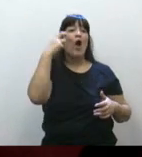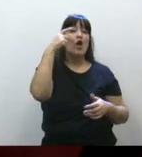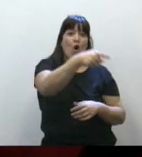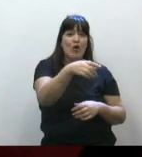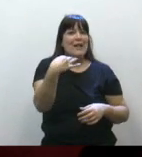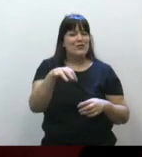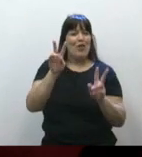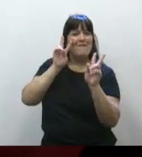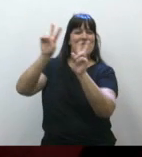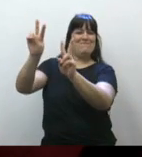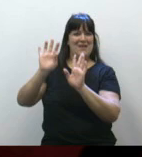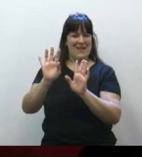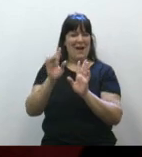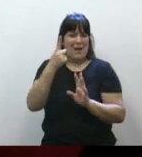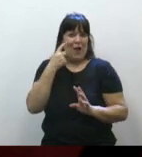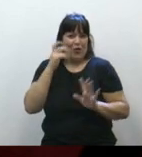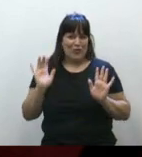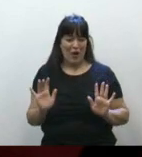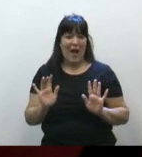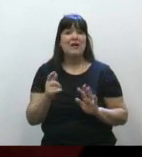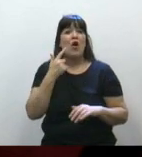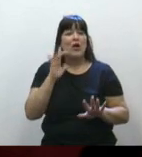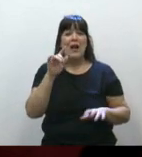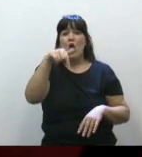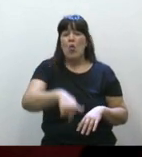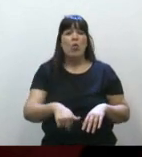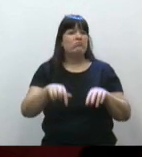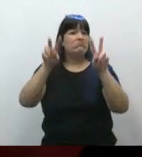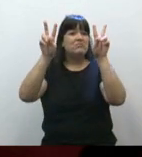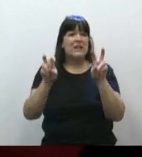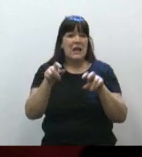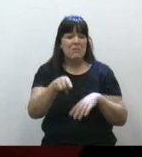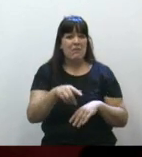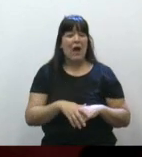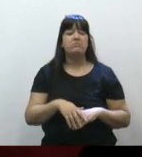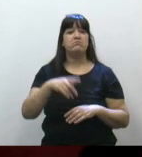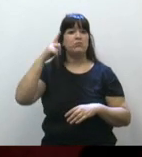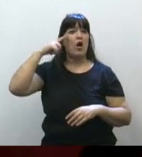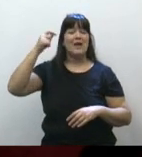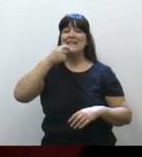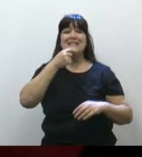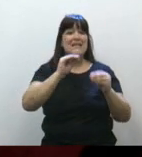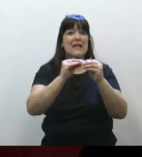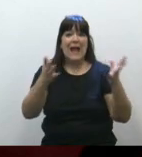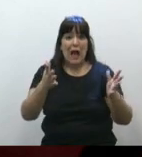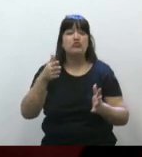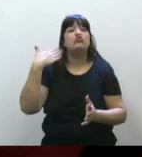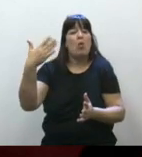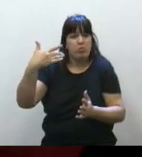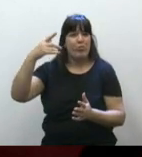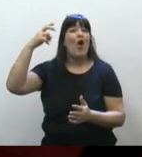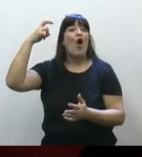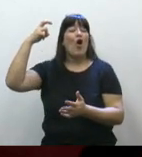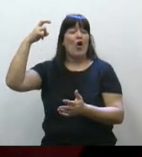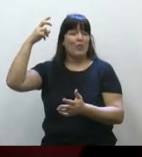seguimiento yo creo que ante el primer caso en cuestión la corte puede llegar a terminar de resolver lo que el congreso